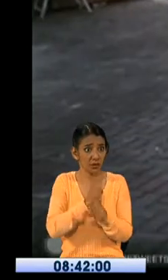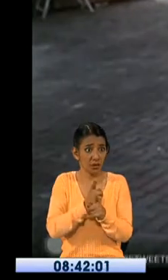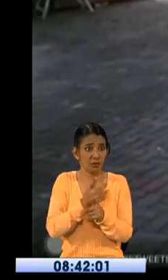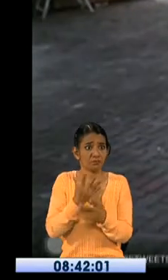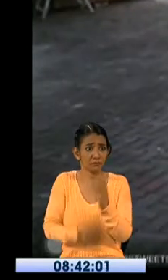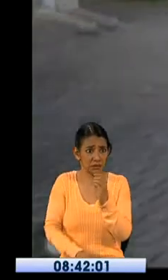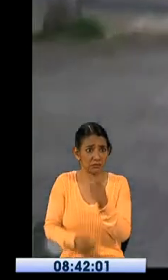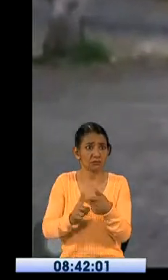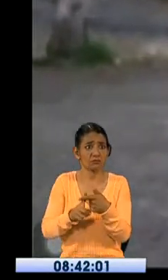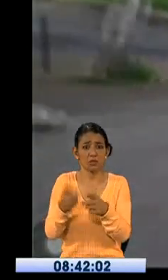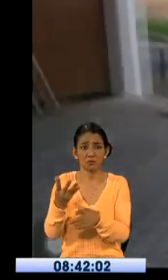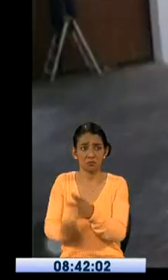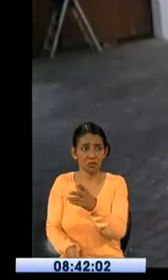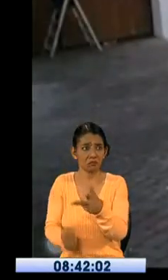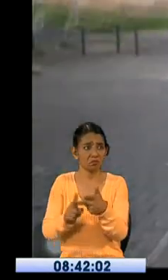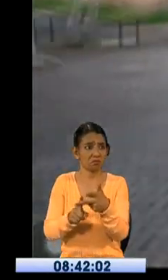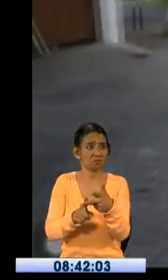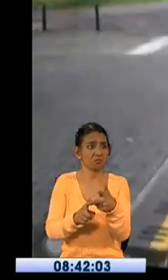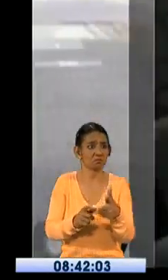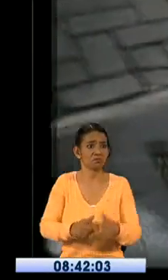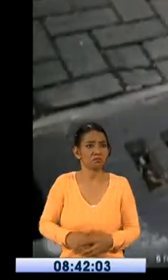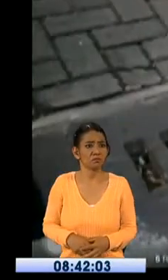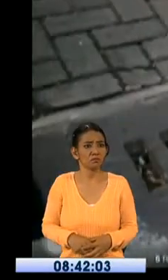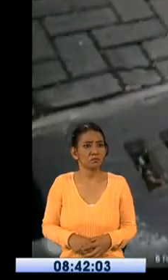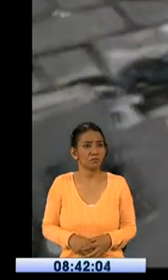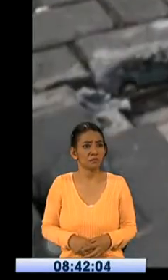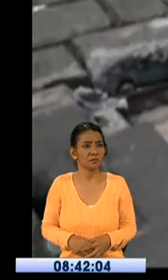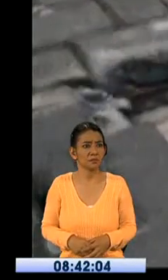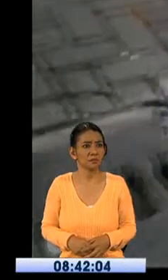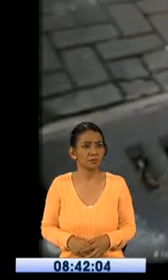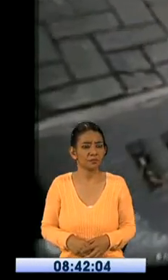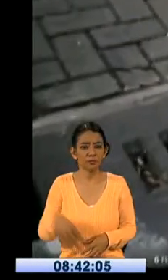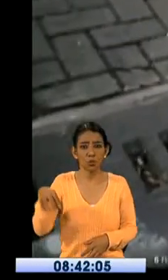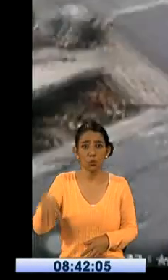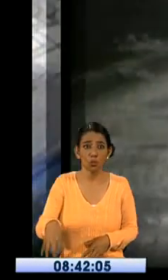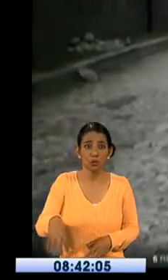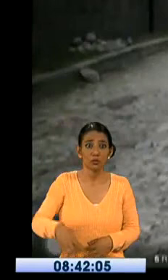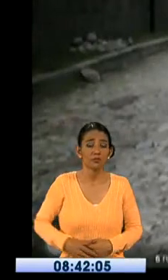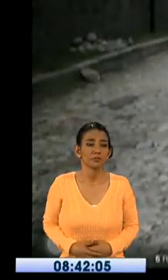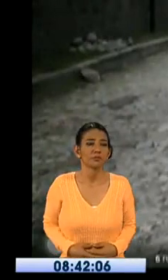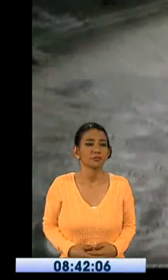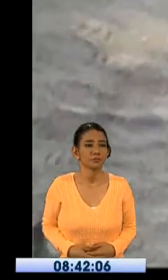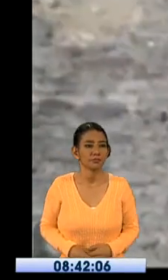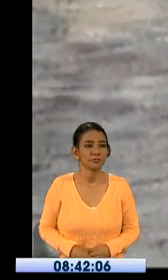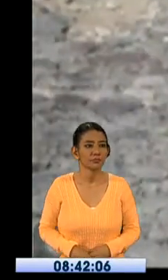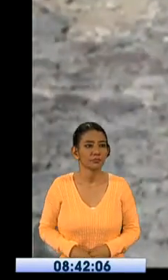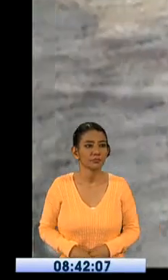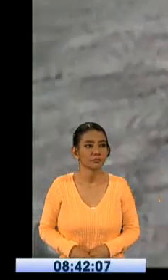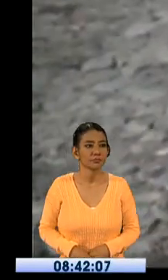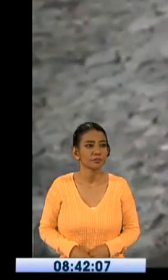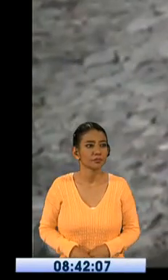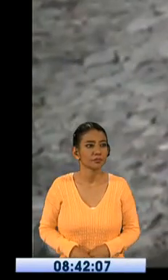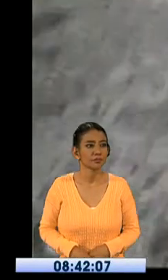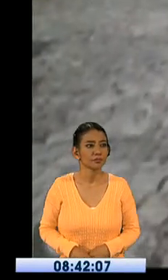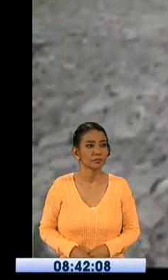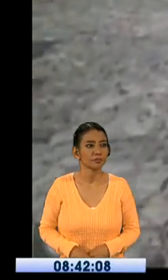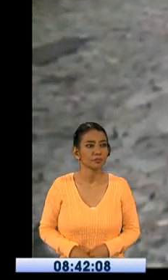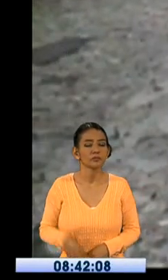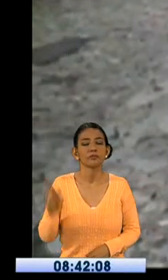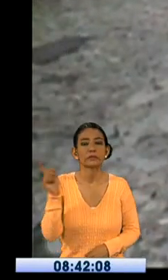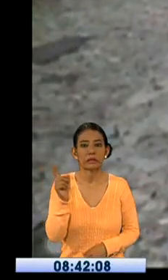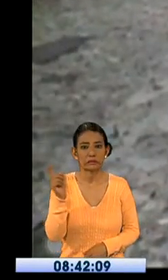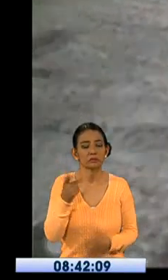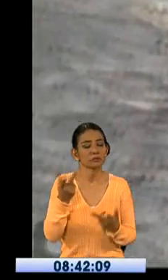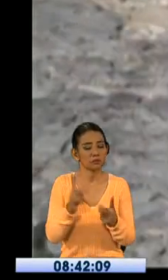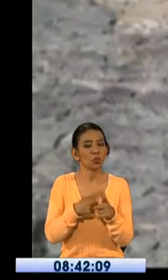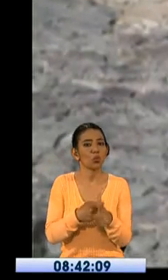acá, miren cómo está por acá, miren lo que está sucediendo. Y esto, miren, se necesita también